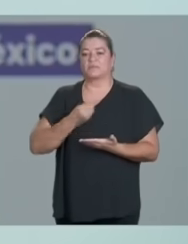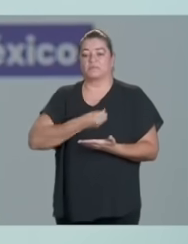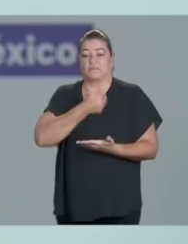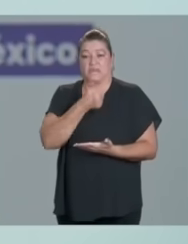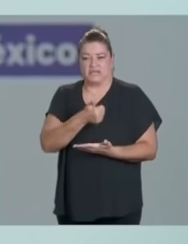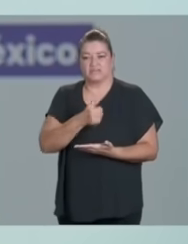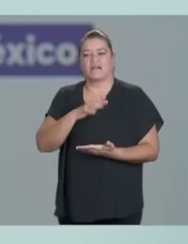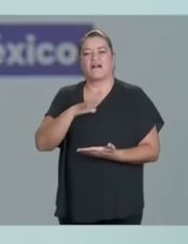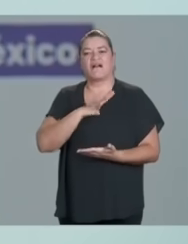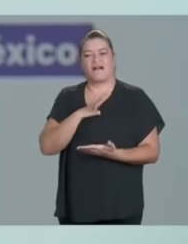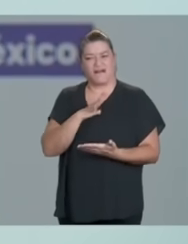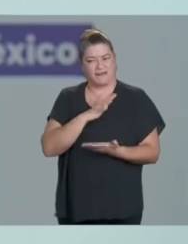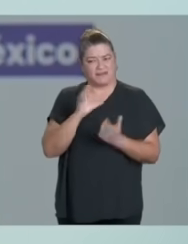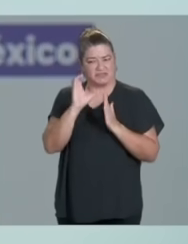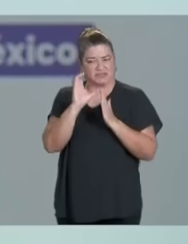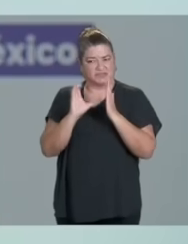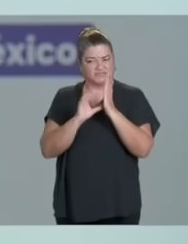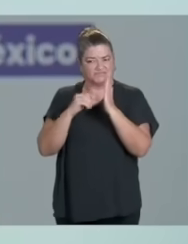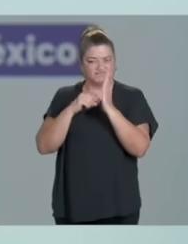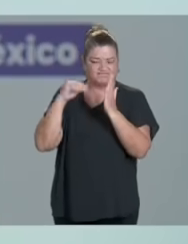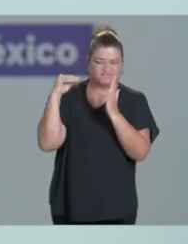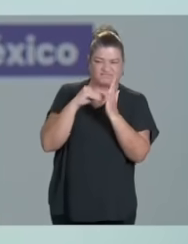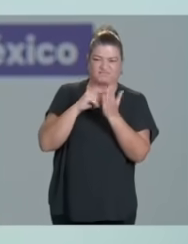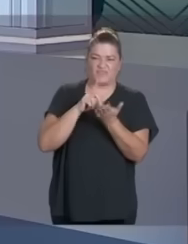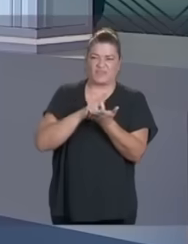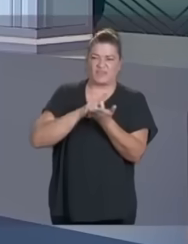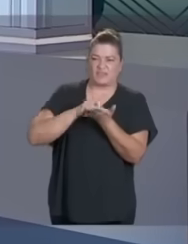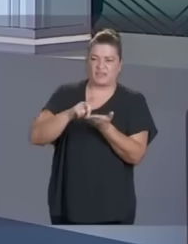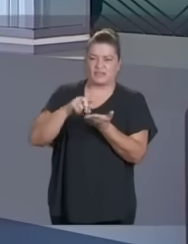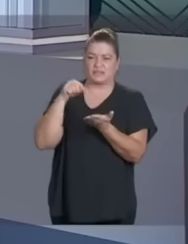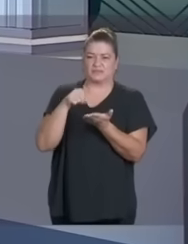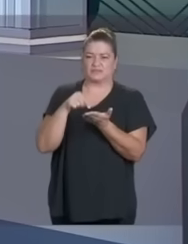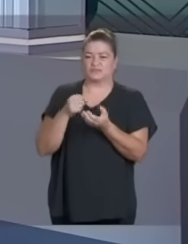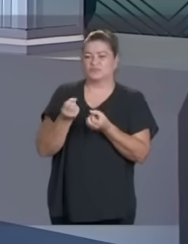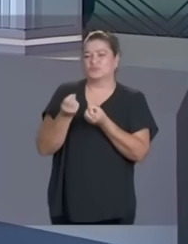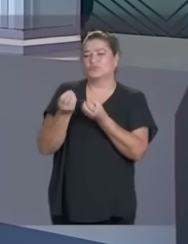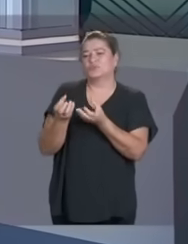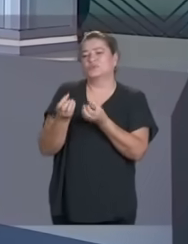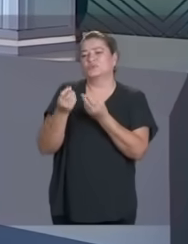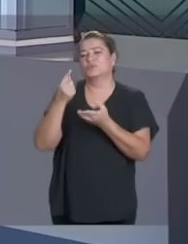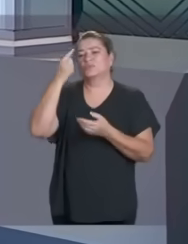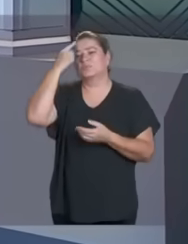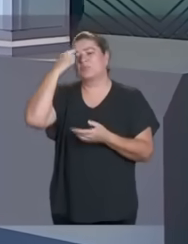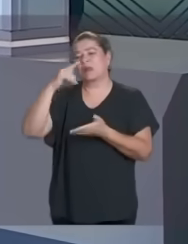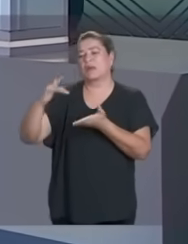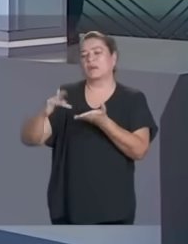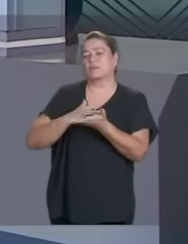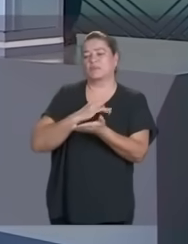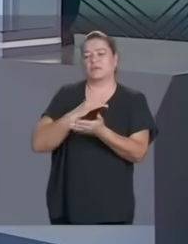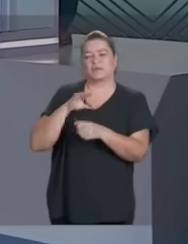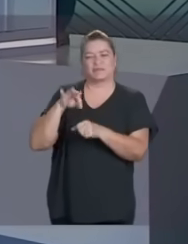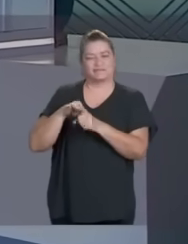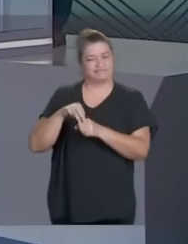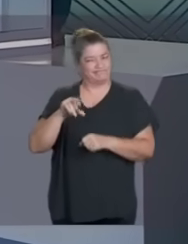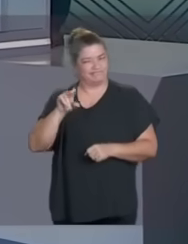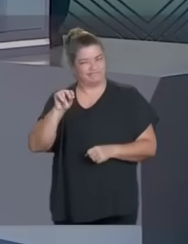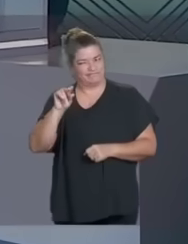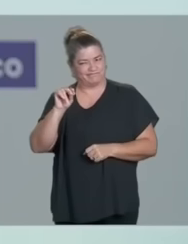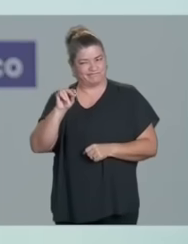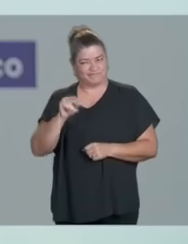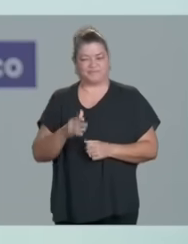derechos y no programas clientelares para conseguir votos. Candidato Jorge Máynez, por favor.